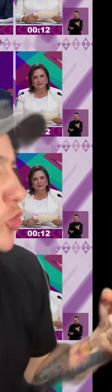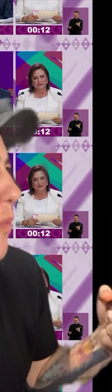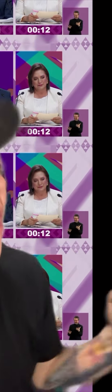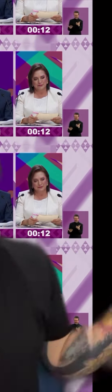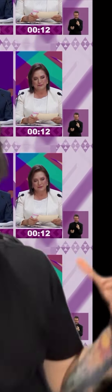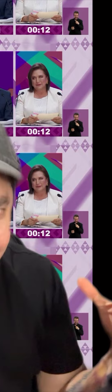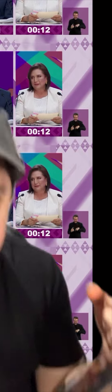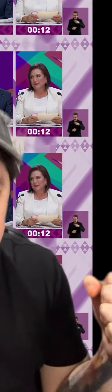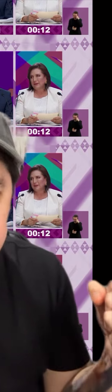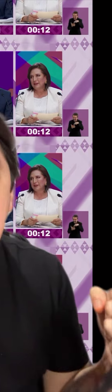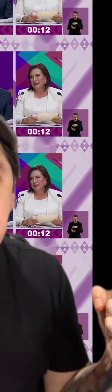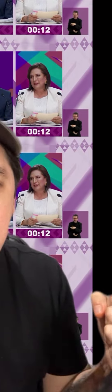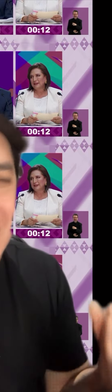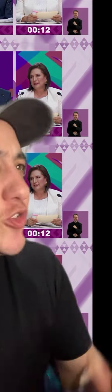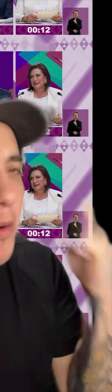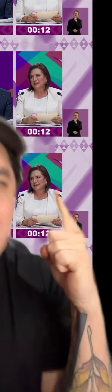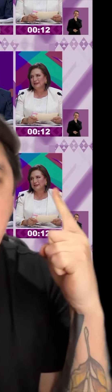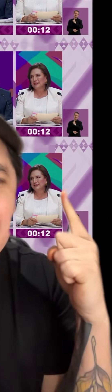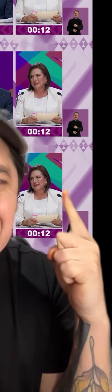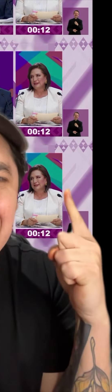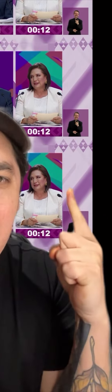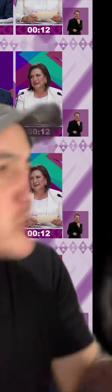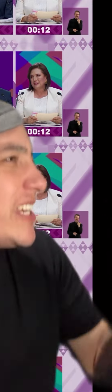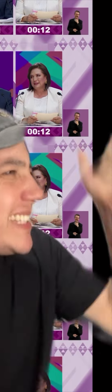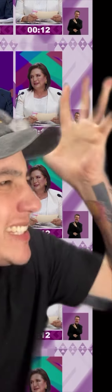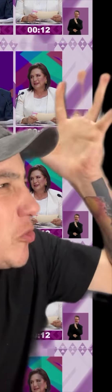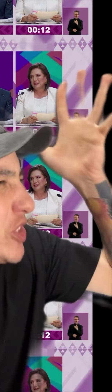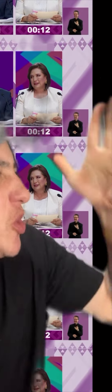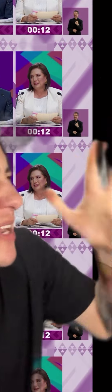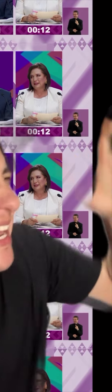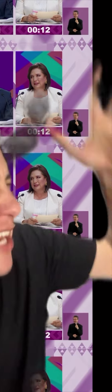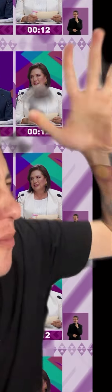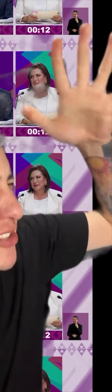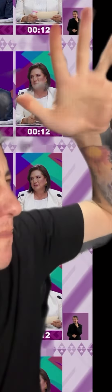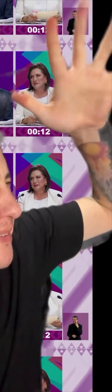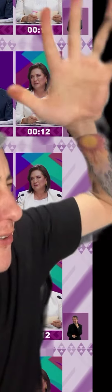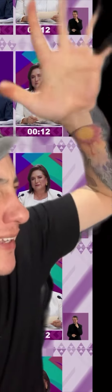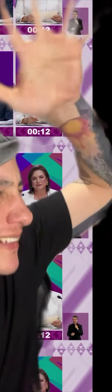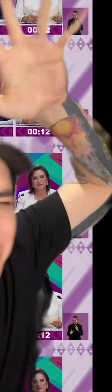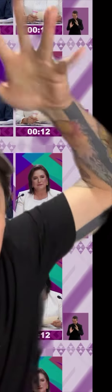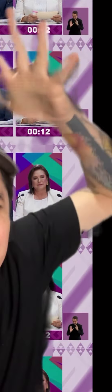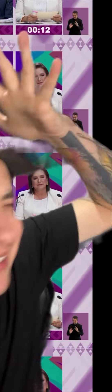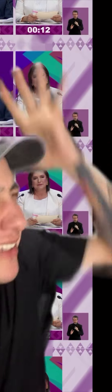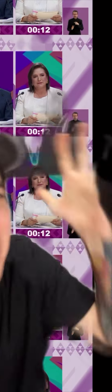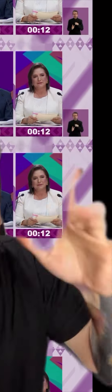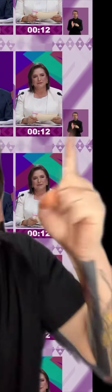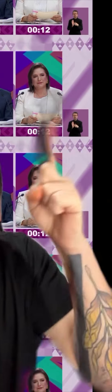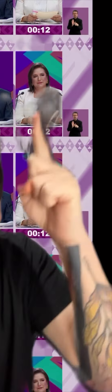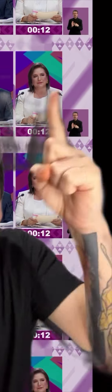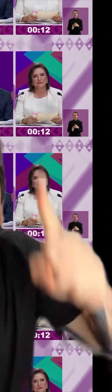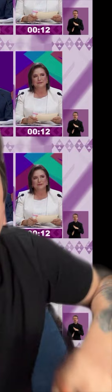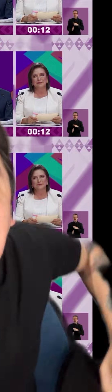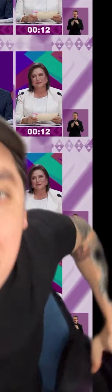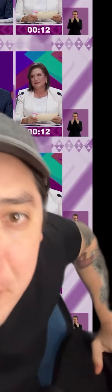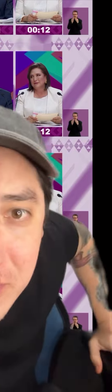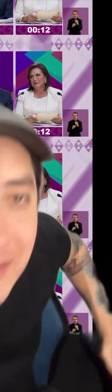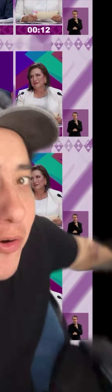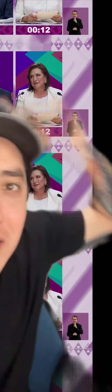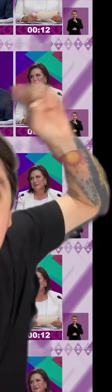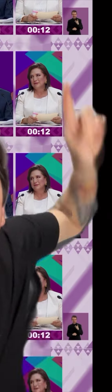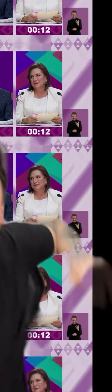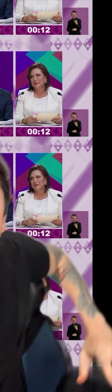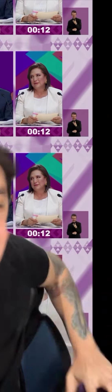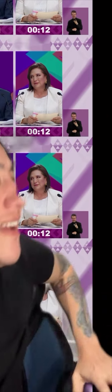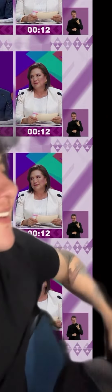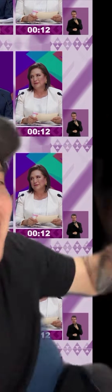y estuvo candente. ¿Quieres ir a ver los momentos más destacados de esta situación y cómo se empezaron a discutir y robatiempos? Le